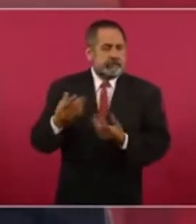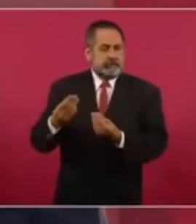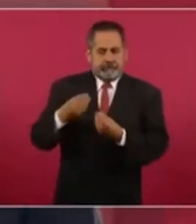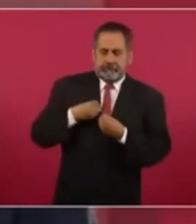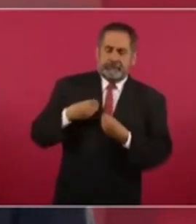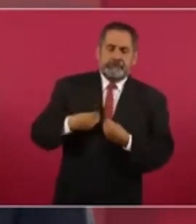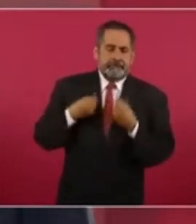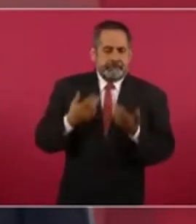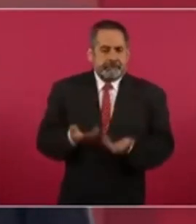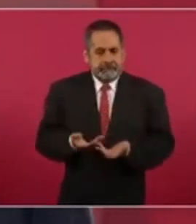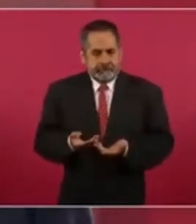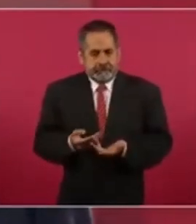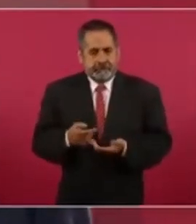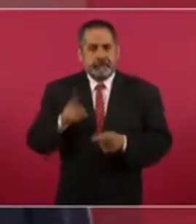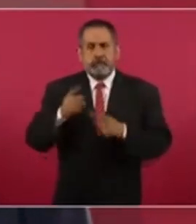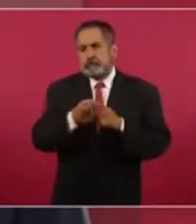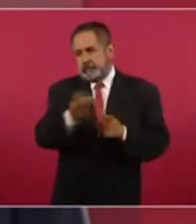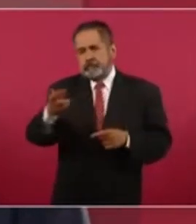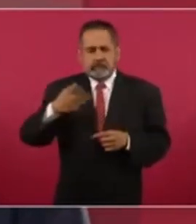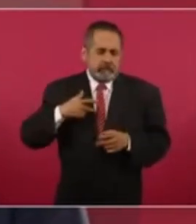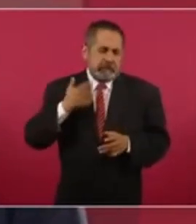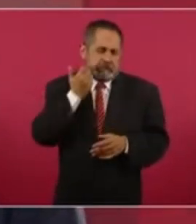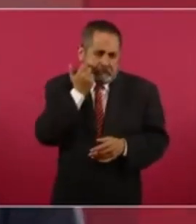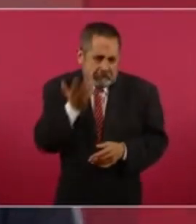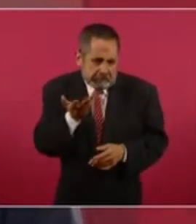Bueno, pero ese es el que quiere trabajar,